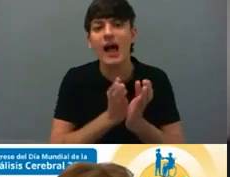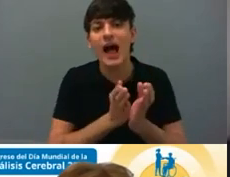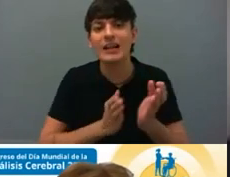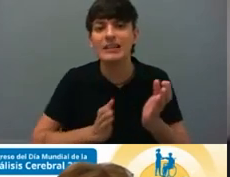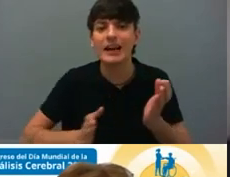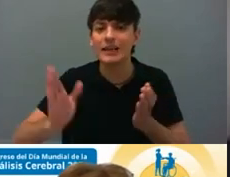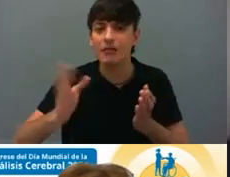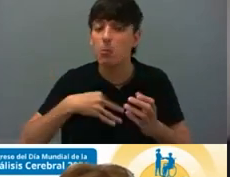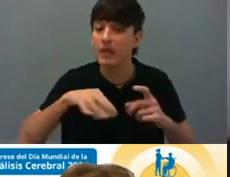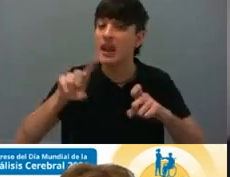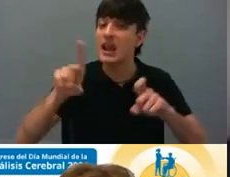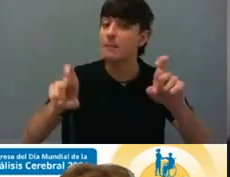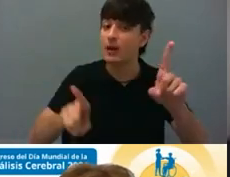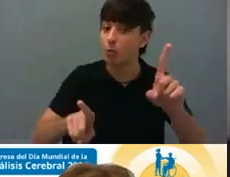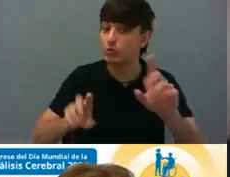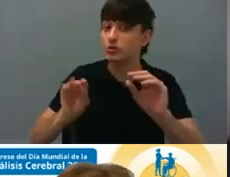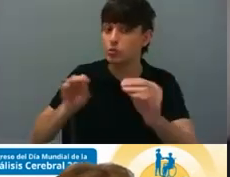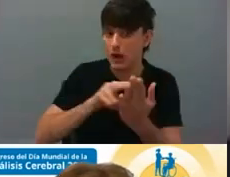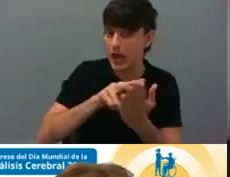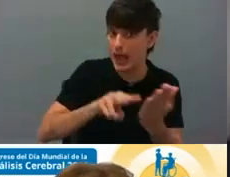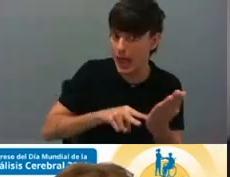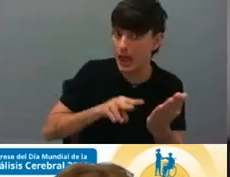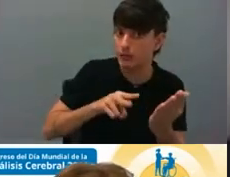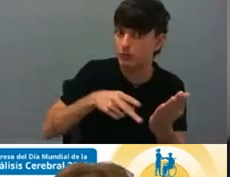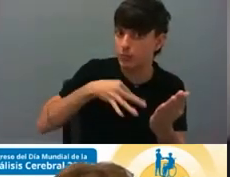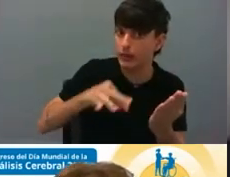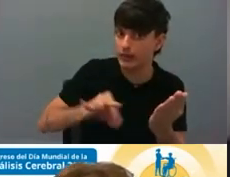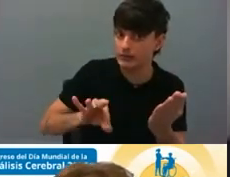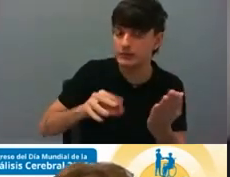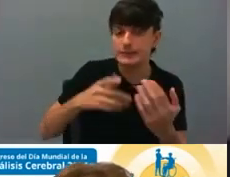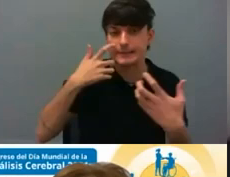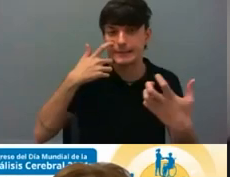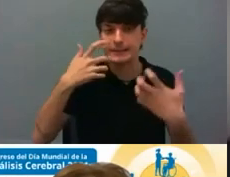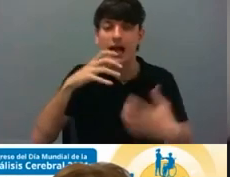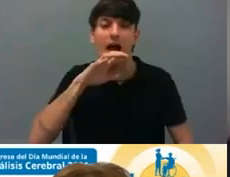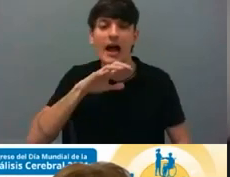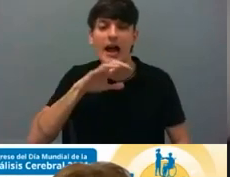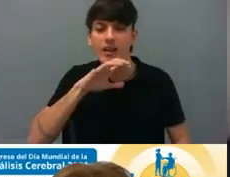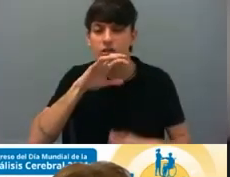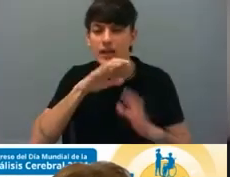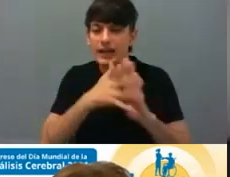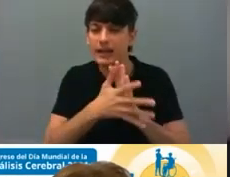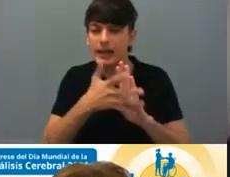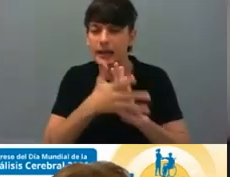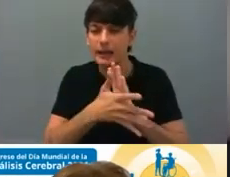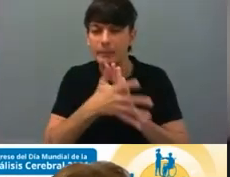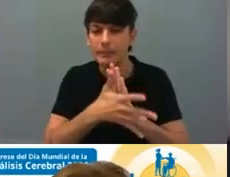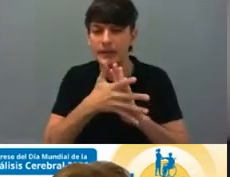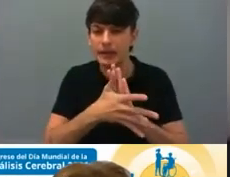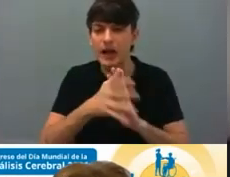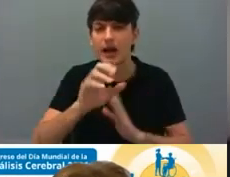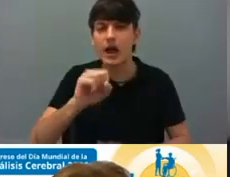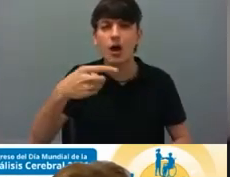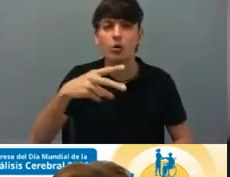podríamos leer su pregunta. Me ha llamado la atención la anécdota que ha explicado Agustina por lo bien que empatizan